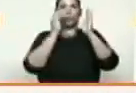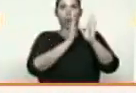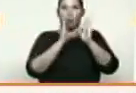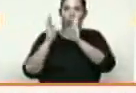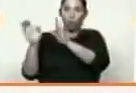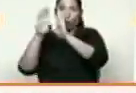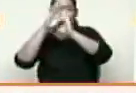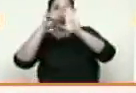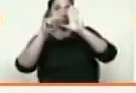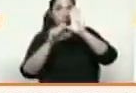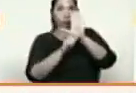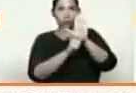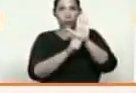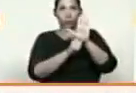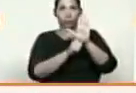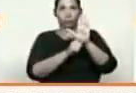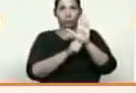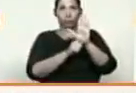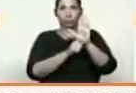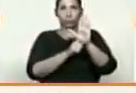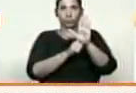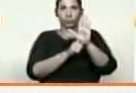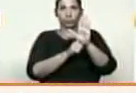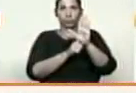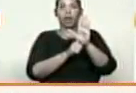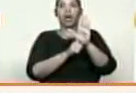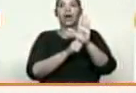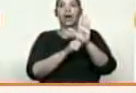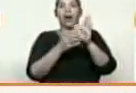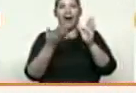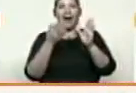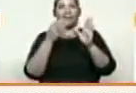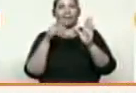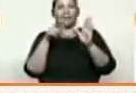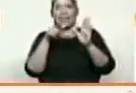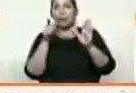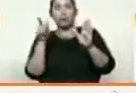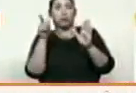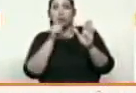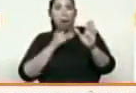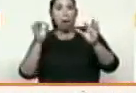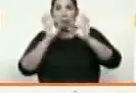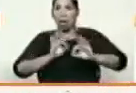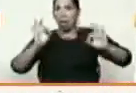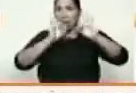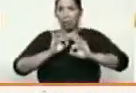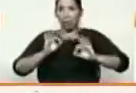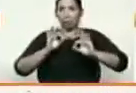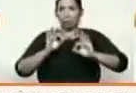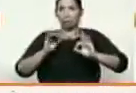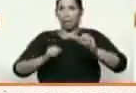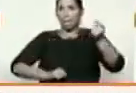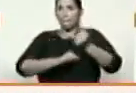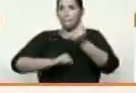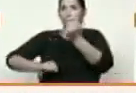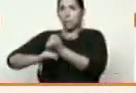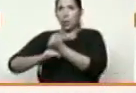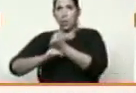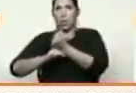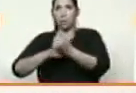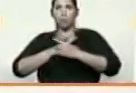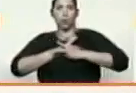constitucional y de espaldas a la voluntad popular. Es en la doctrina de la